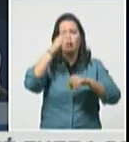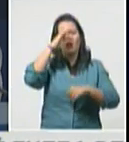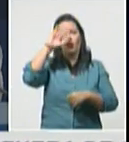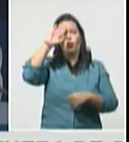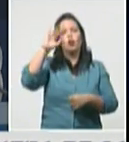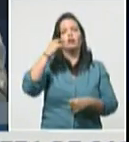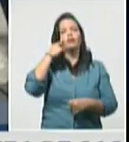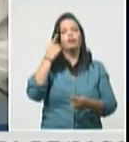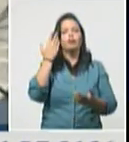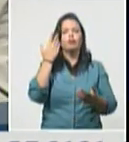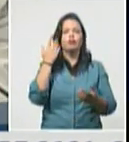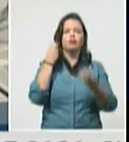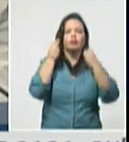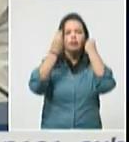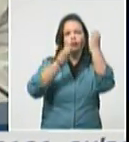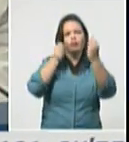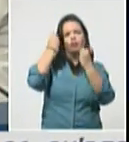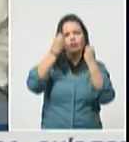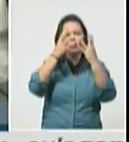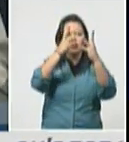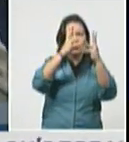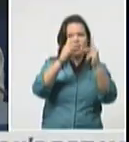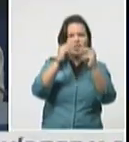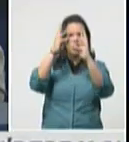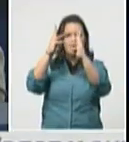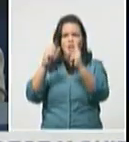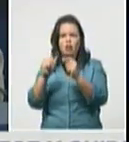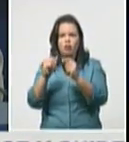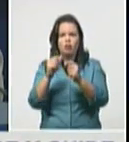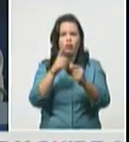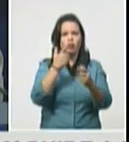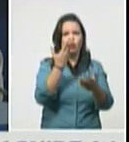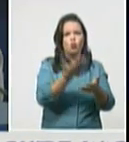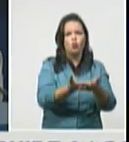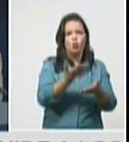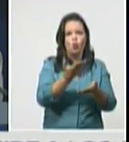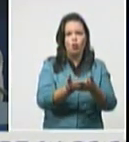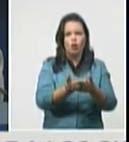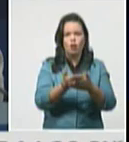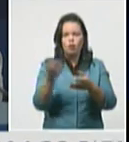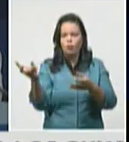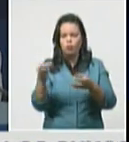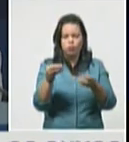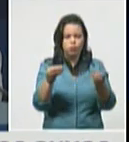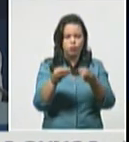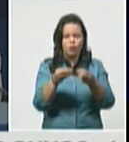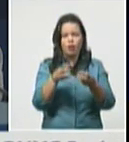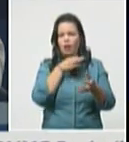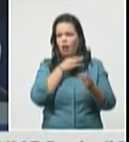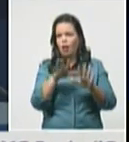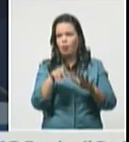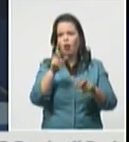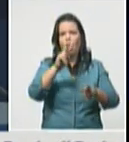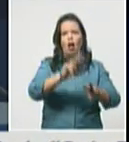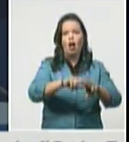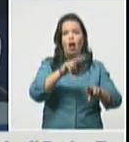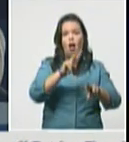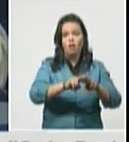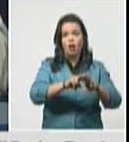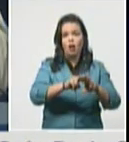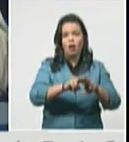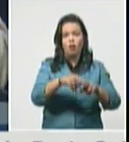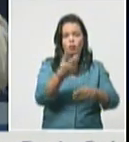muestras tomadas, por ejemplo, en estos momentos en la capital, en La Habana, pues indiscutiblemente con la